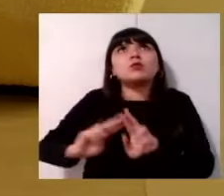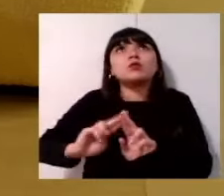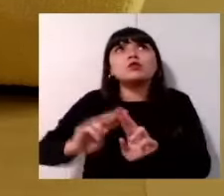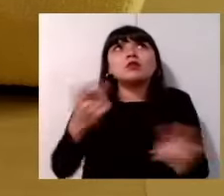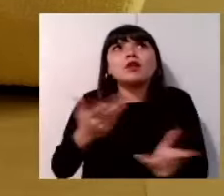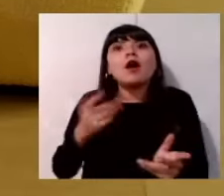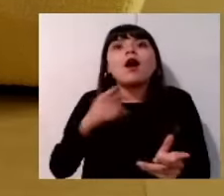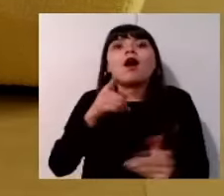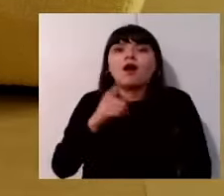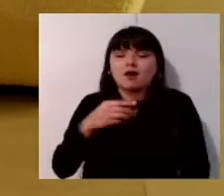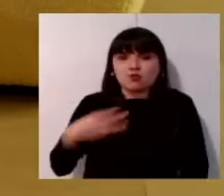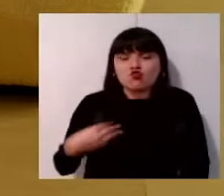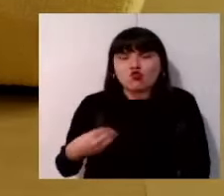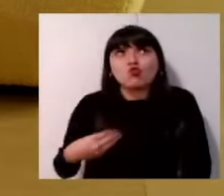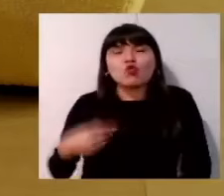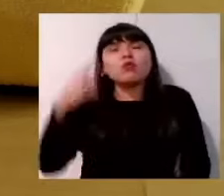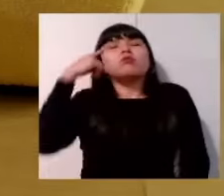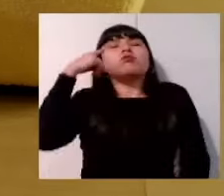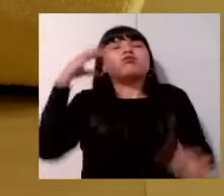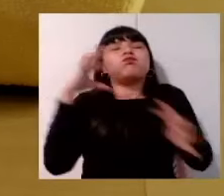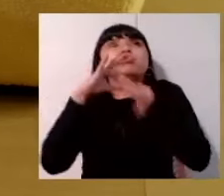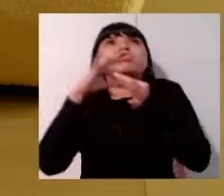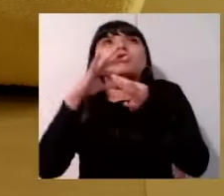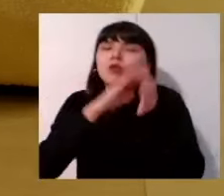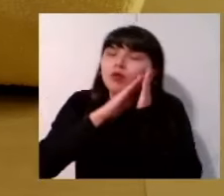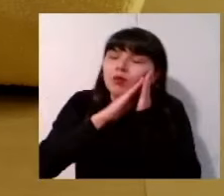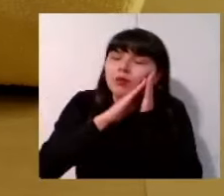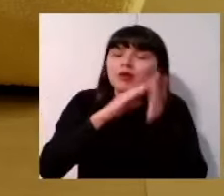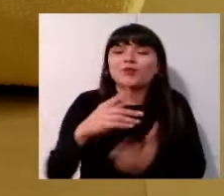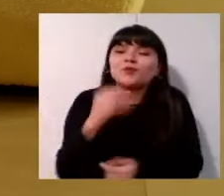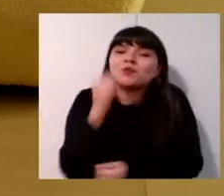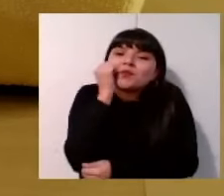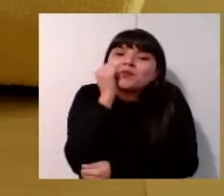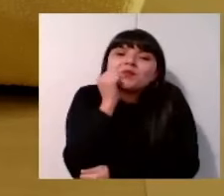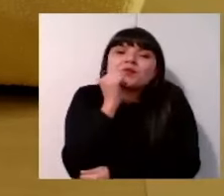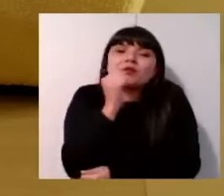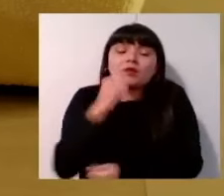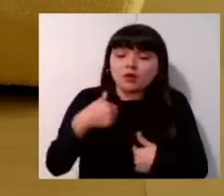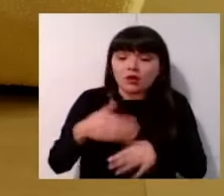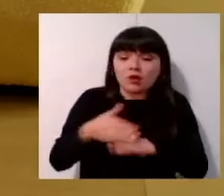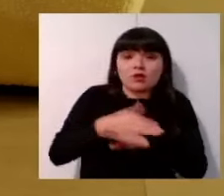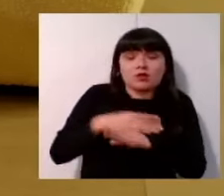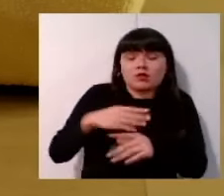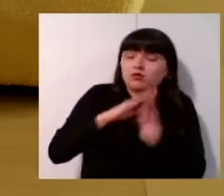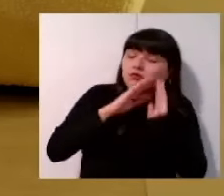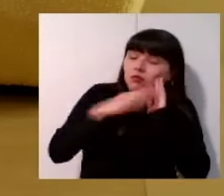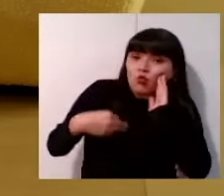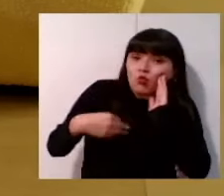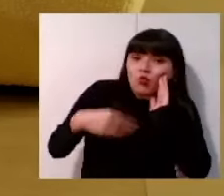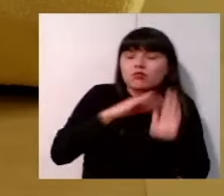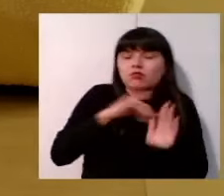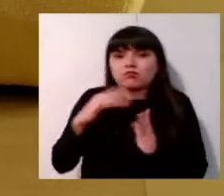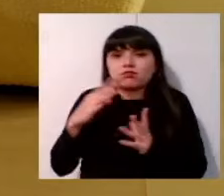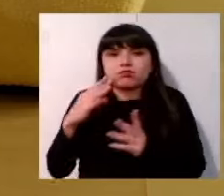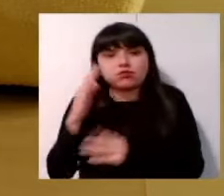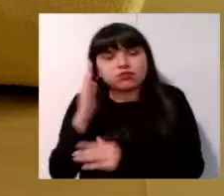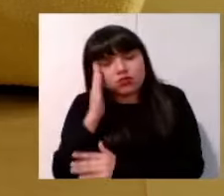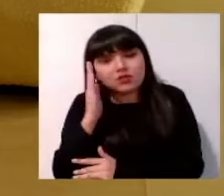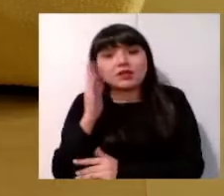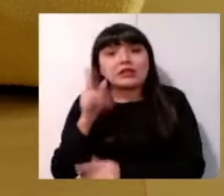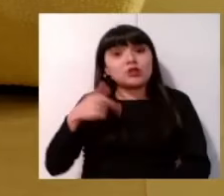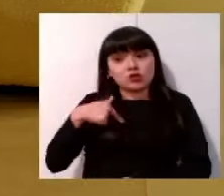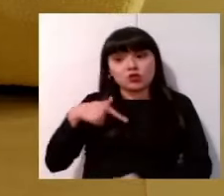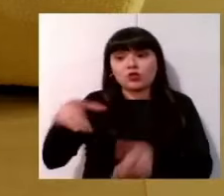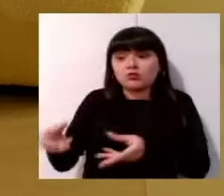que se quede dormido en el lugar donde después va a despertar. Si yo lo hago dormir en una parte y después lo llevo a su pie y se despierta ahí, se va a